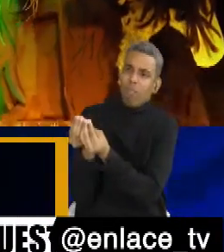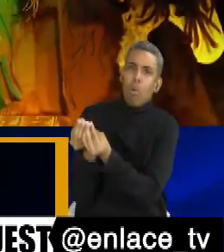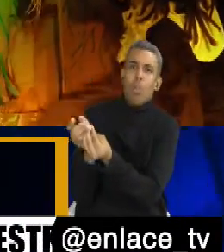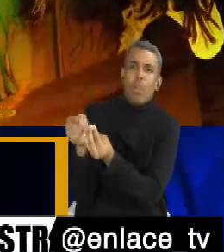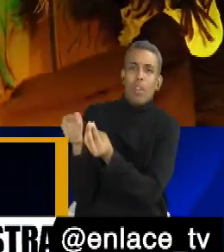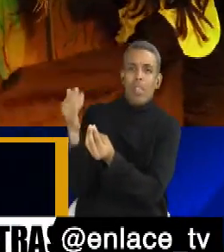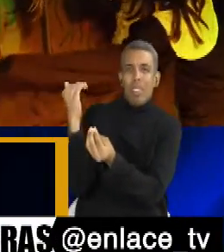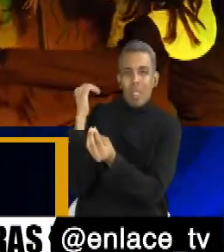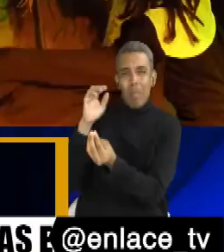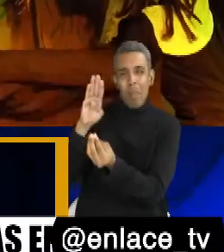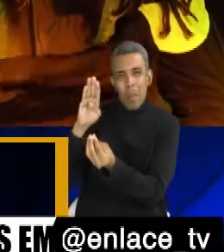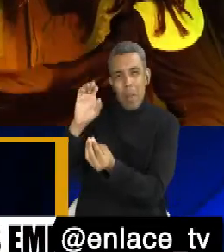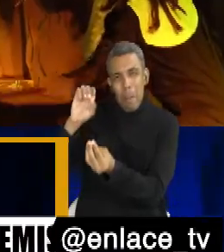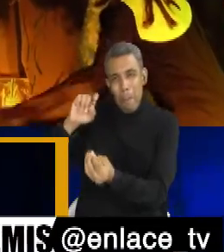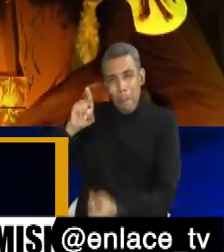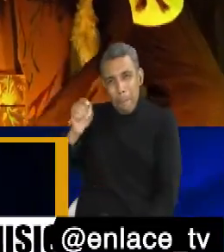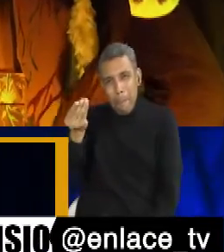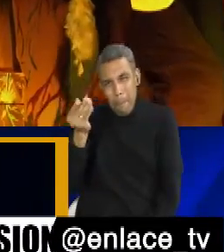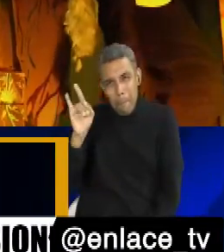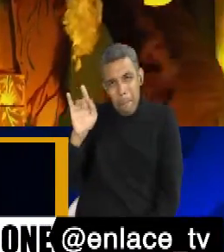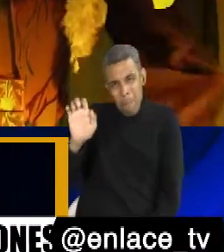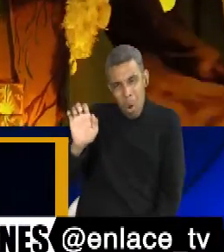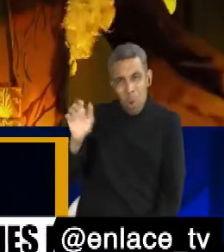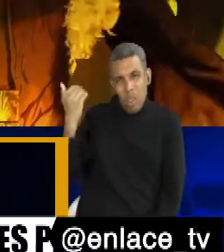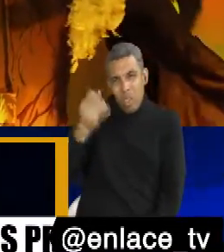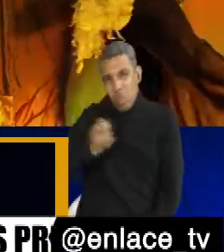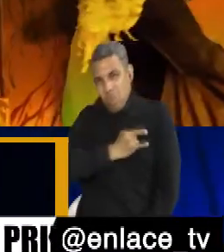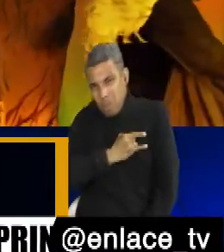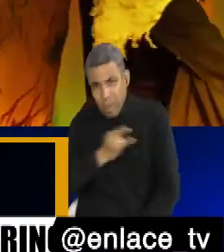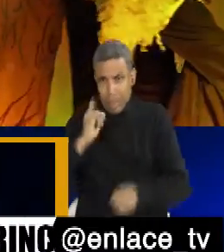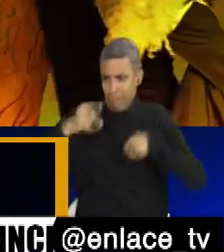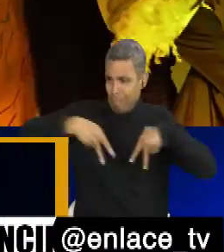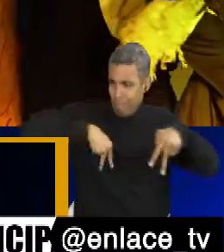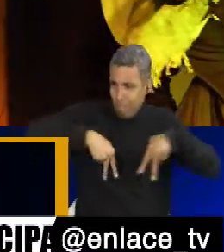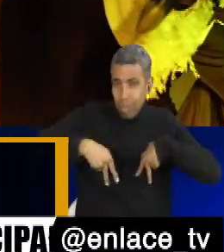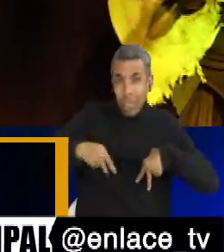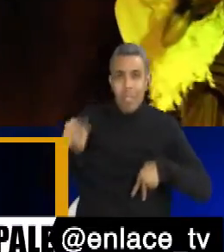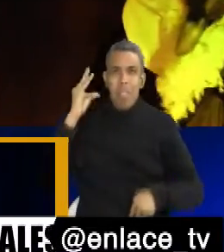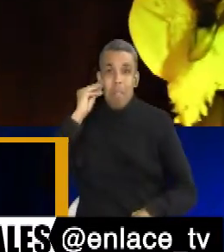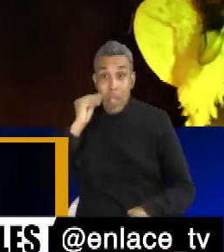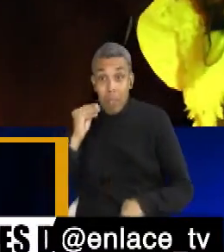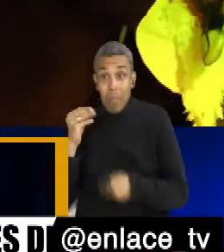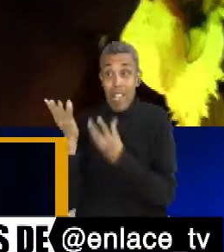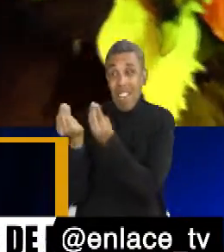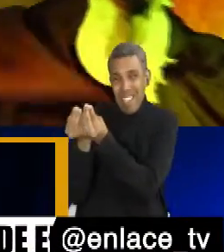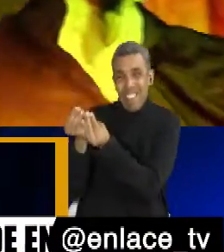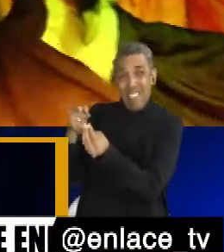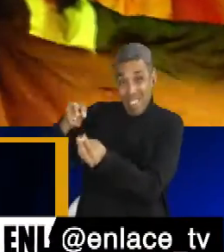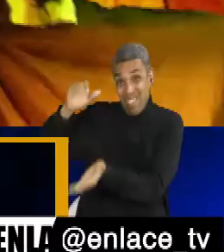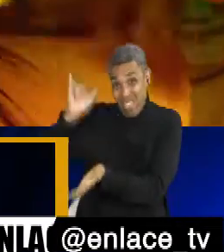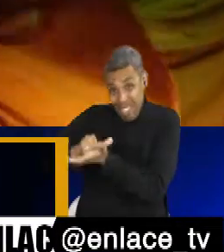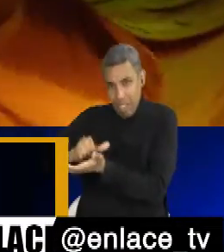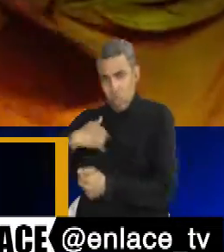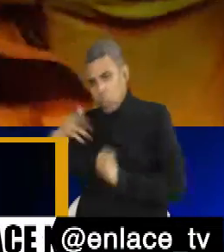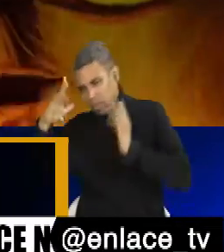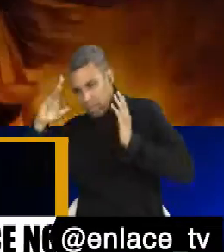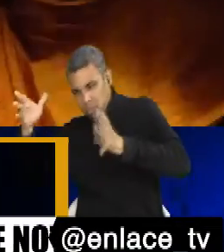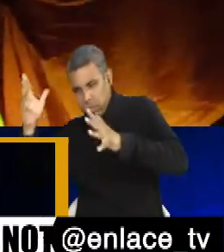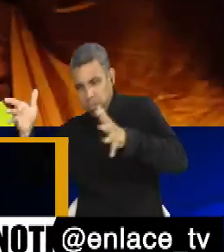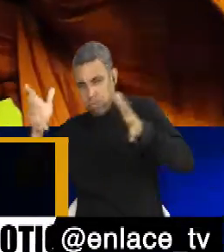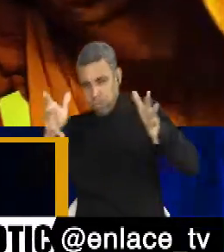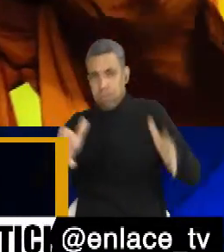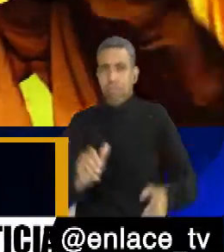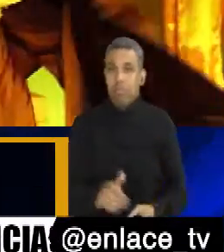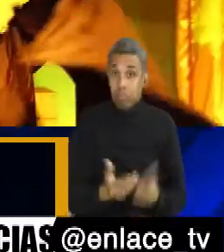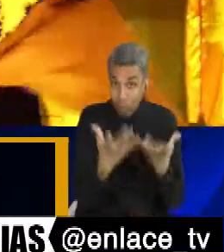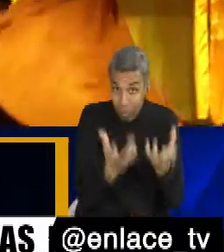Bosque, maestros en actuación, quienes serán los que van a desarrollar el taller para personas que les nazca, que tengan